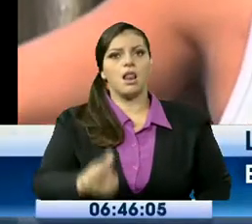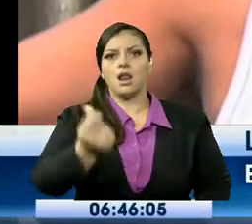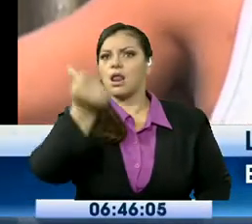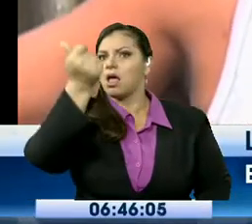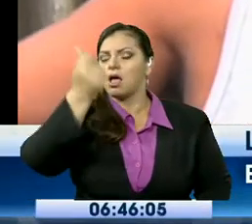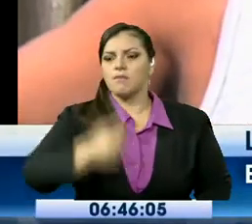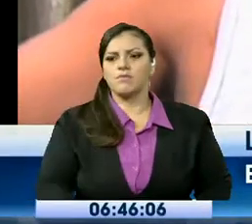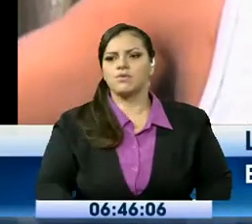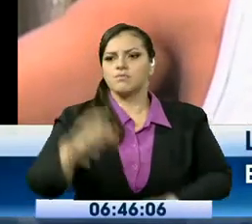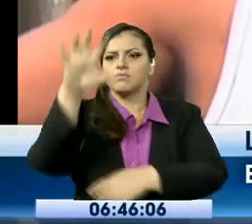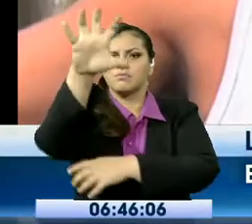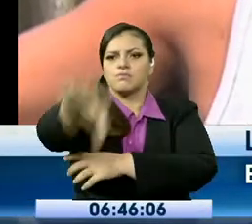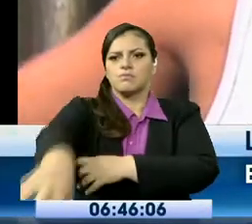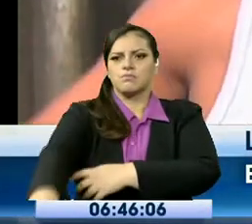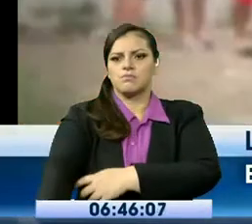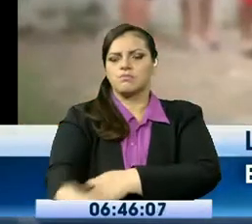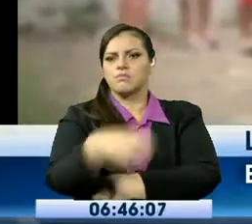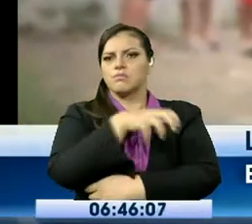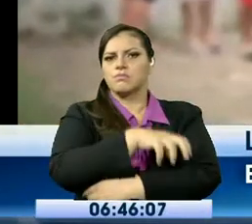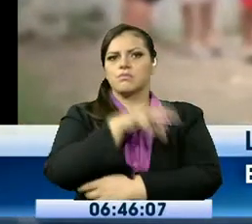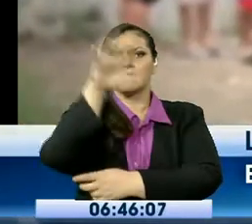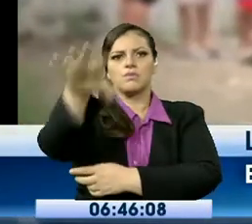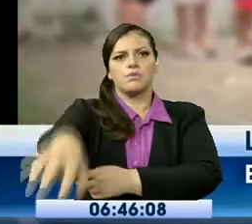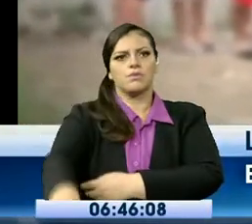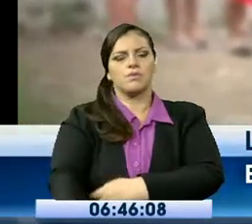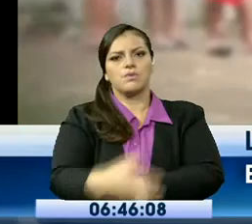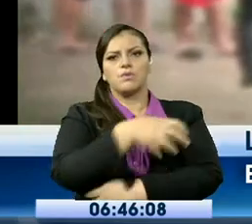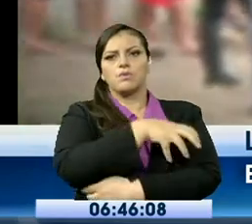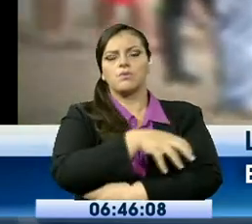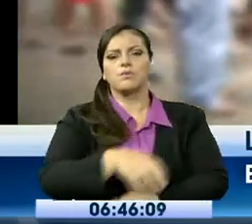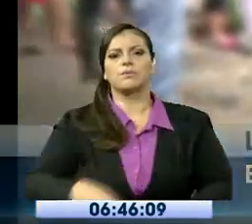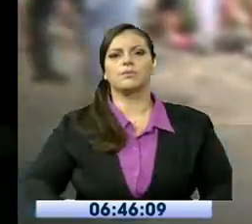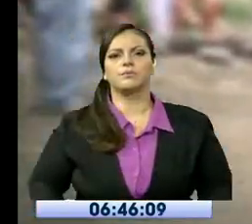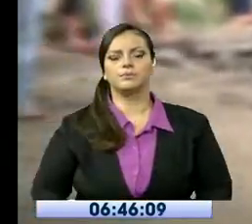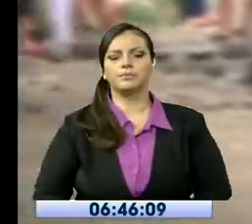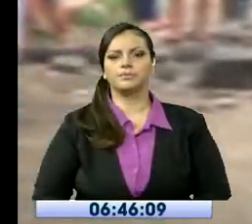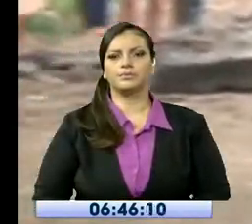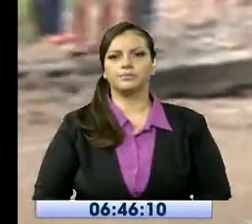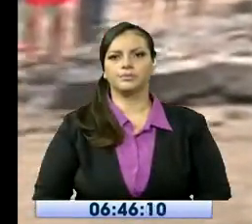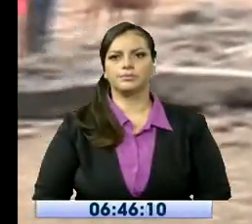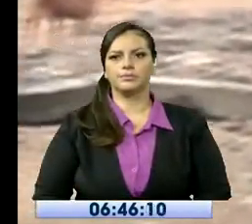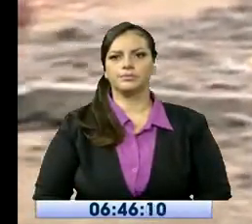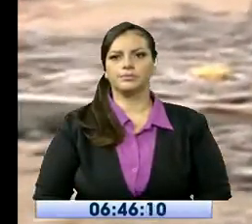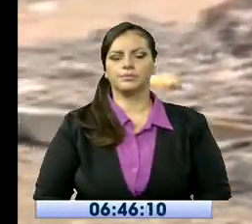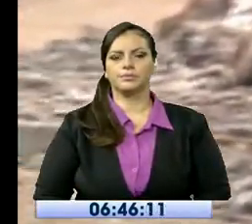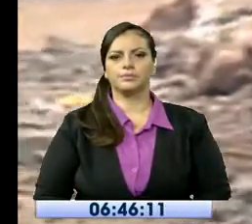pidiendo que esta pared la arreglen bien. Informó José Morales.